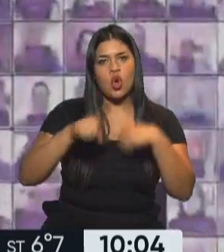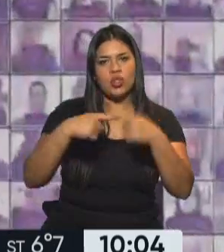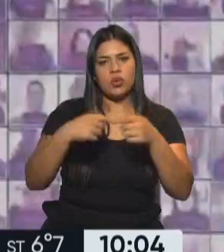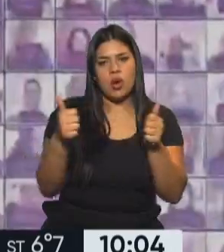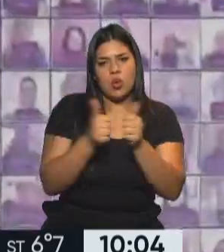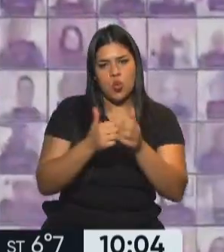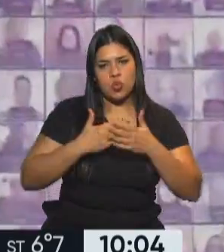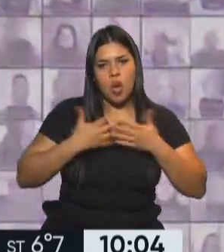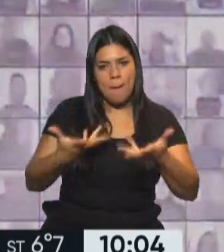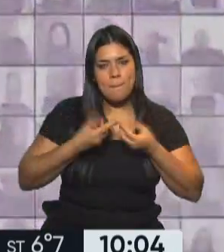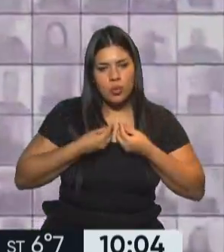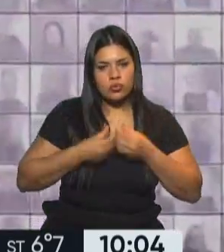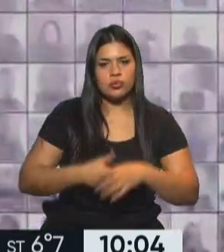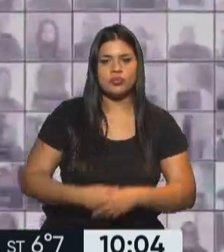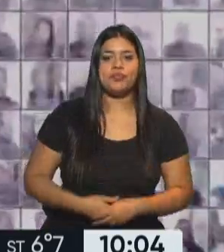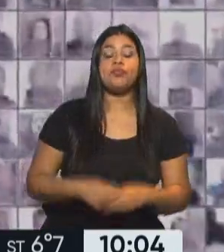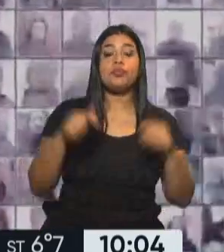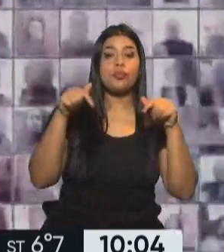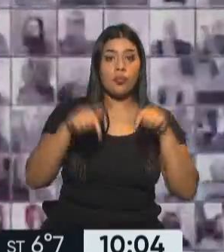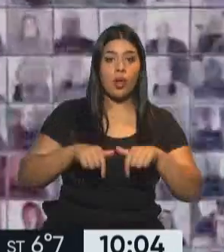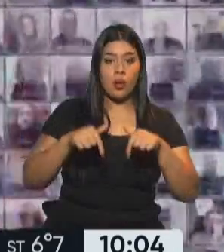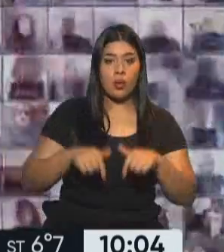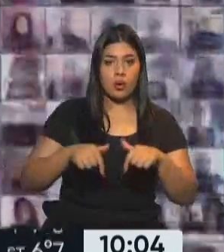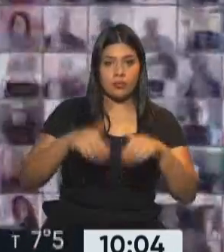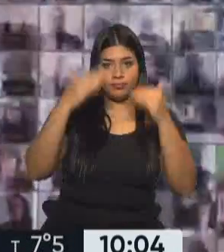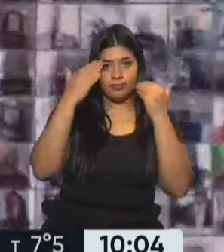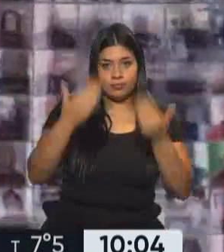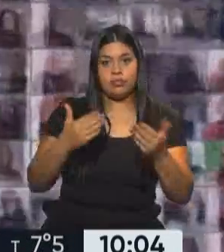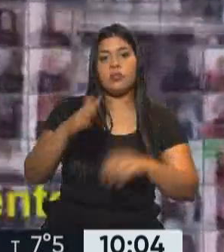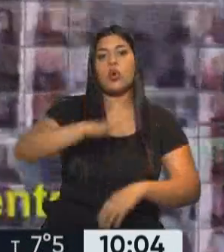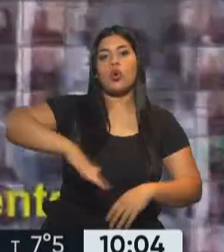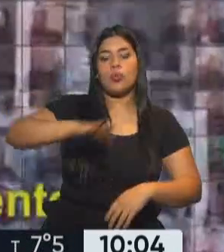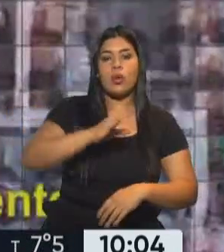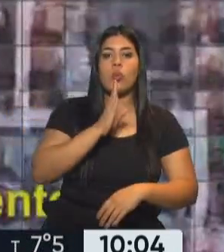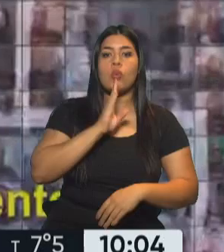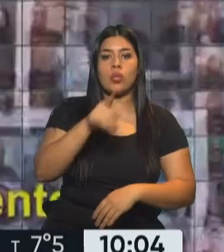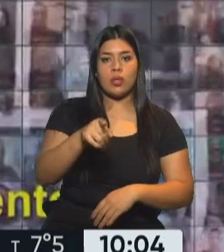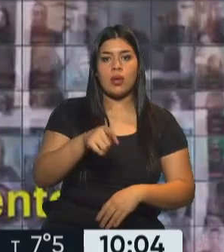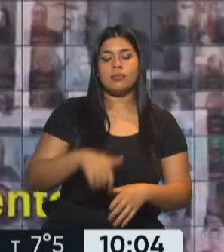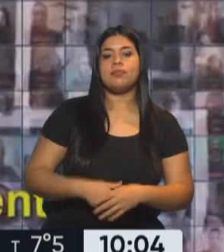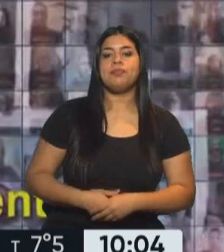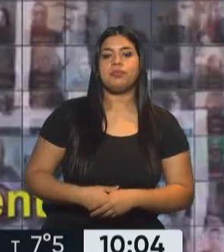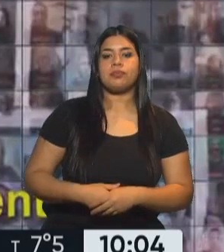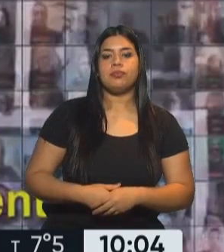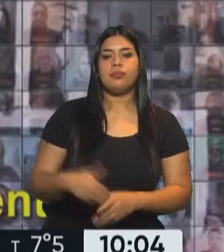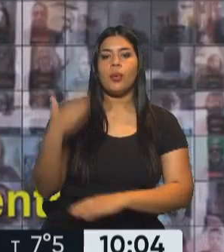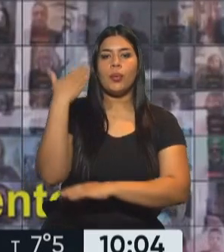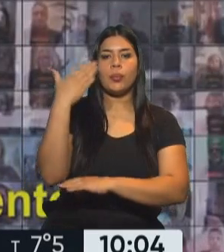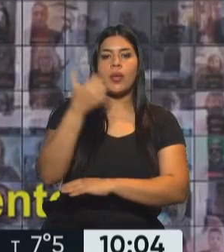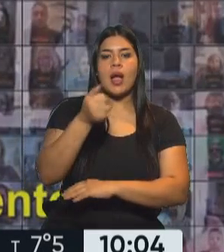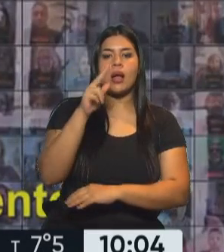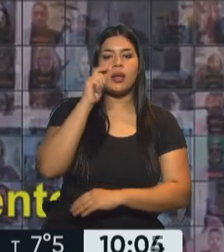acompañándonos. A continuación, en nombre de la comunidad judía, nos dirigirá la palabra Ariel